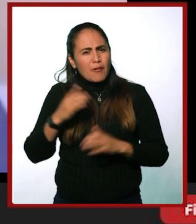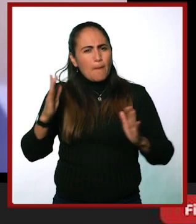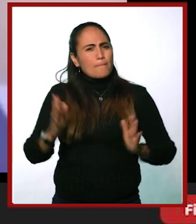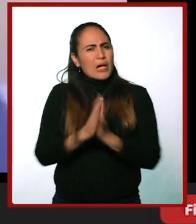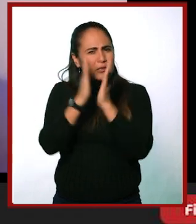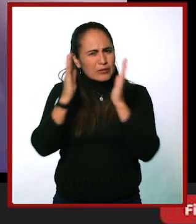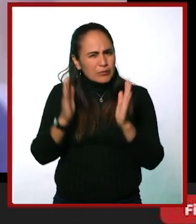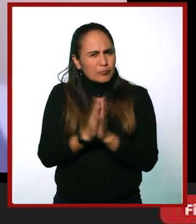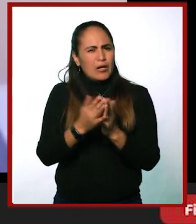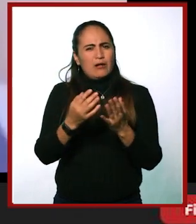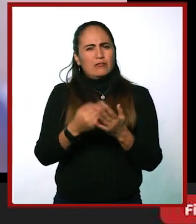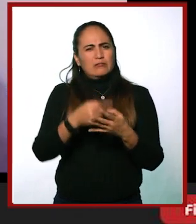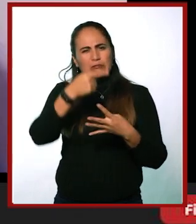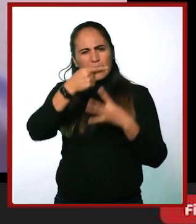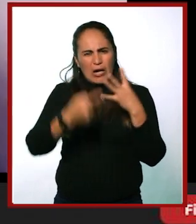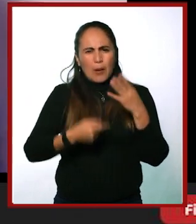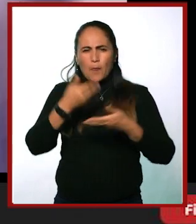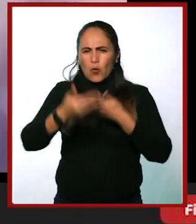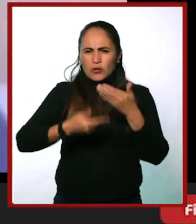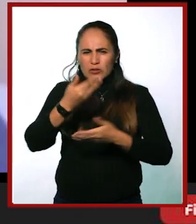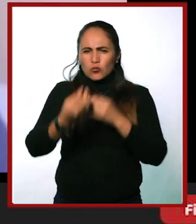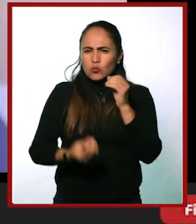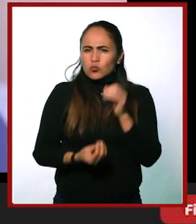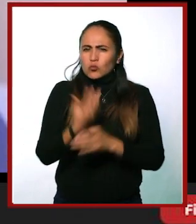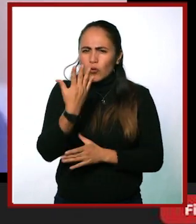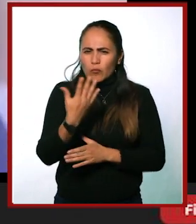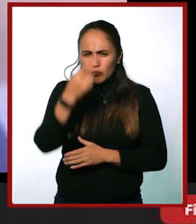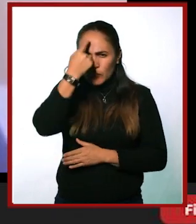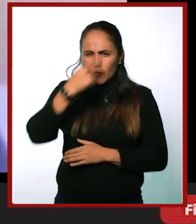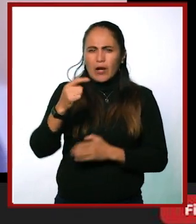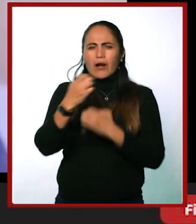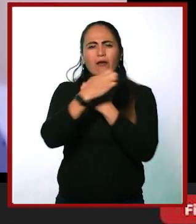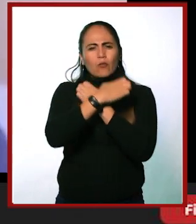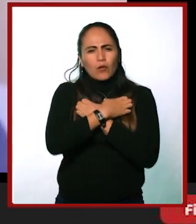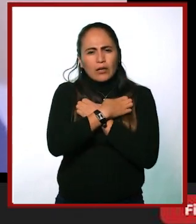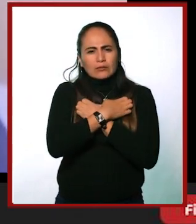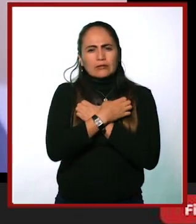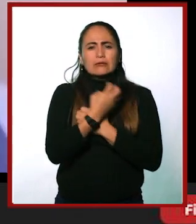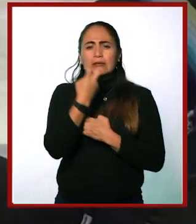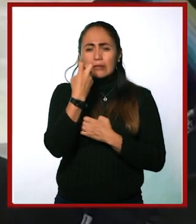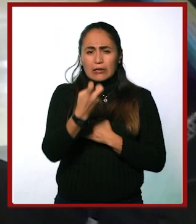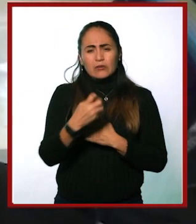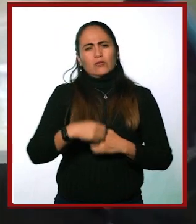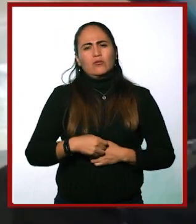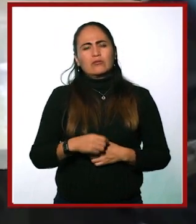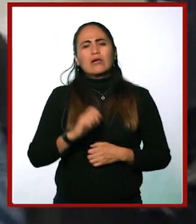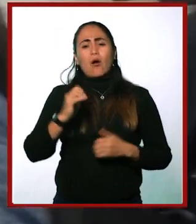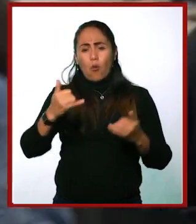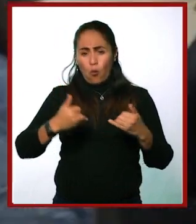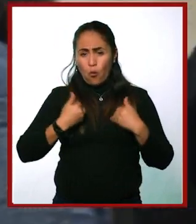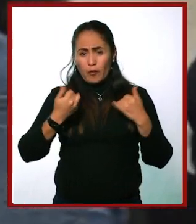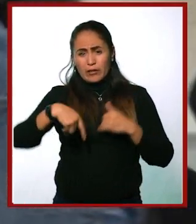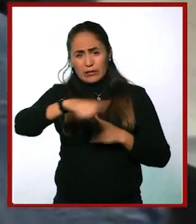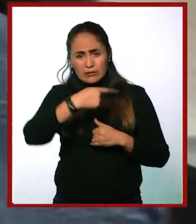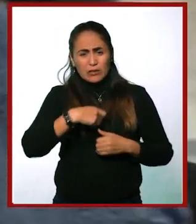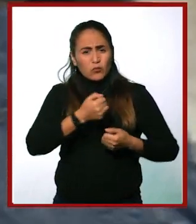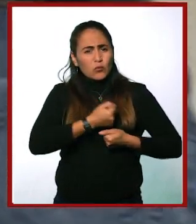la renovación de los procesos educativos. Eso es una primera cuestión. Y eso implica